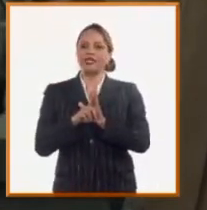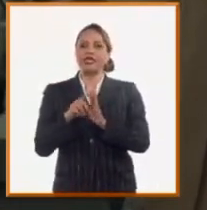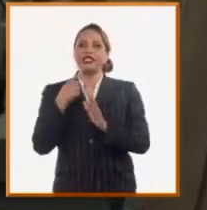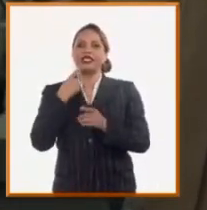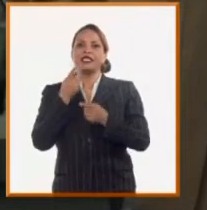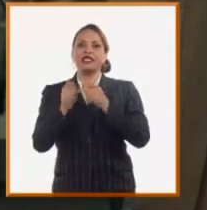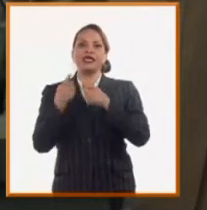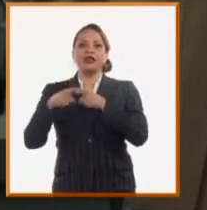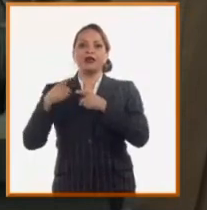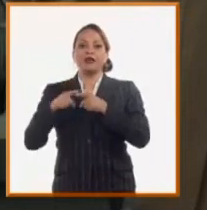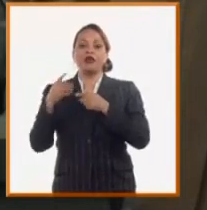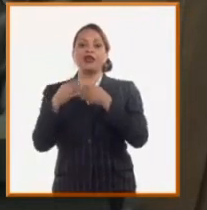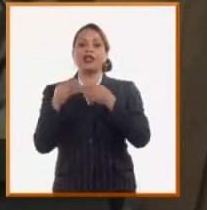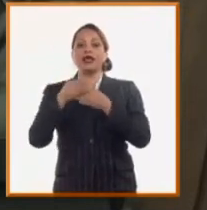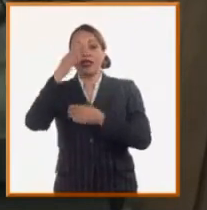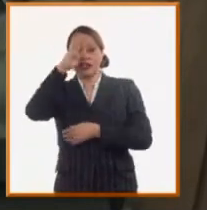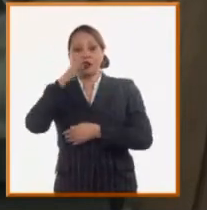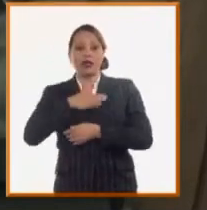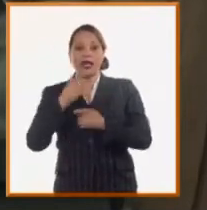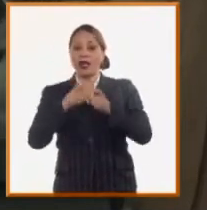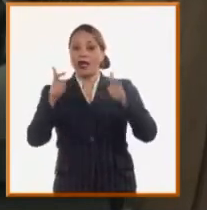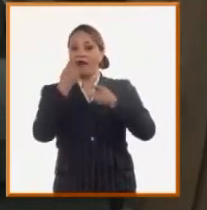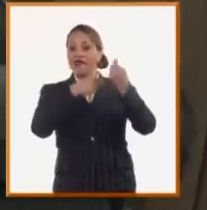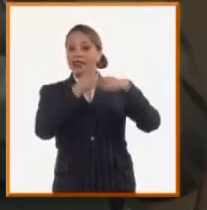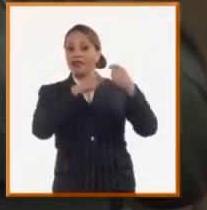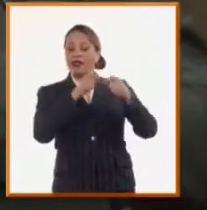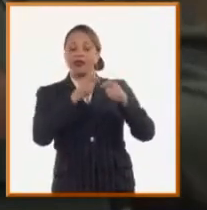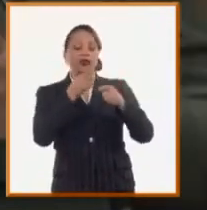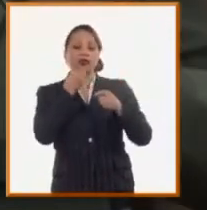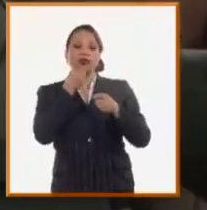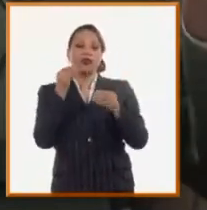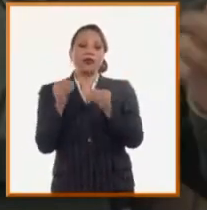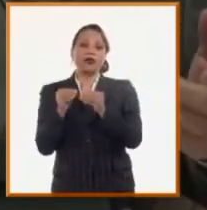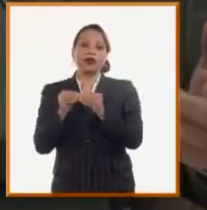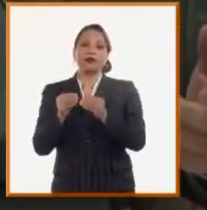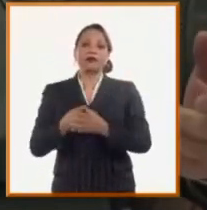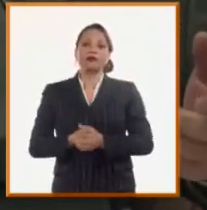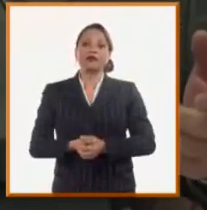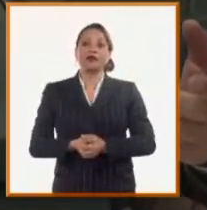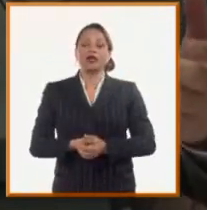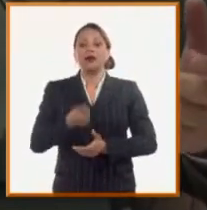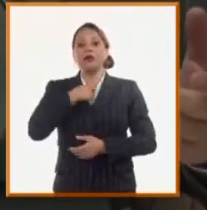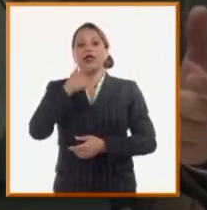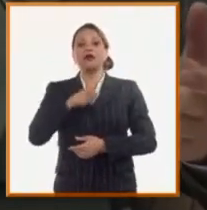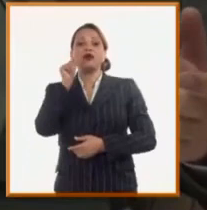bienes y servicios en moneda nacional amplia, ¿qué sentido tiene que una persona vaya con sus dólares al mercado